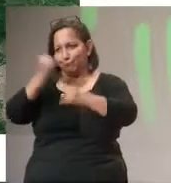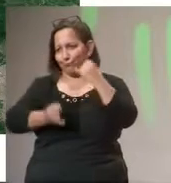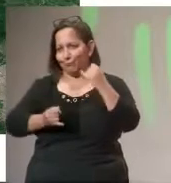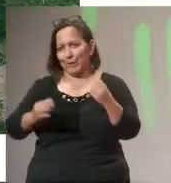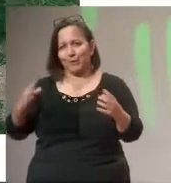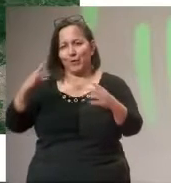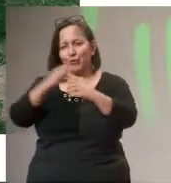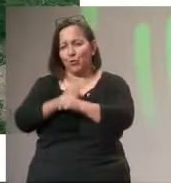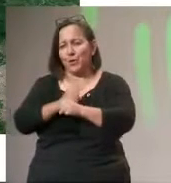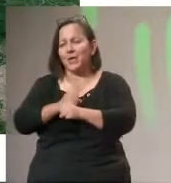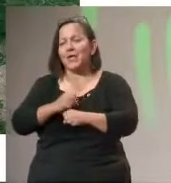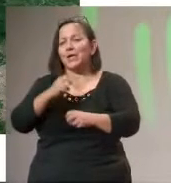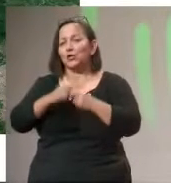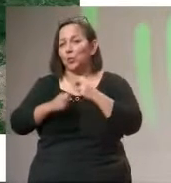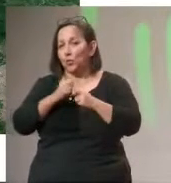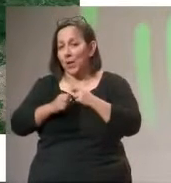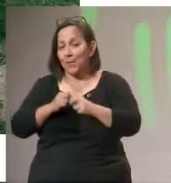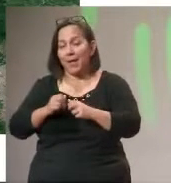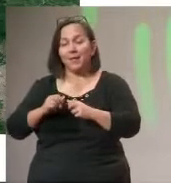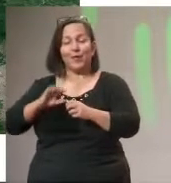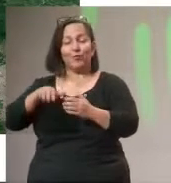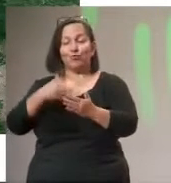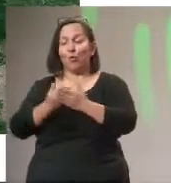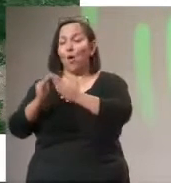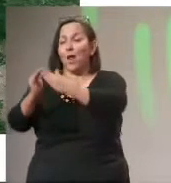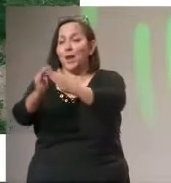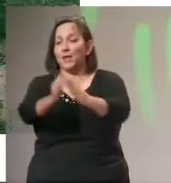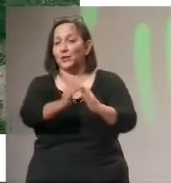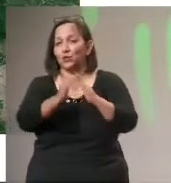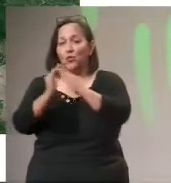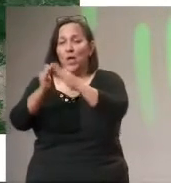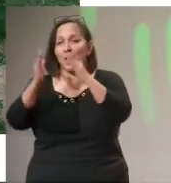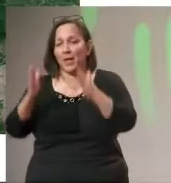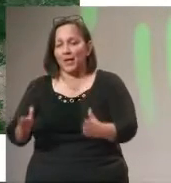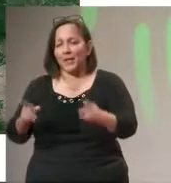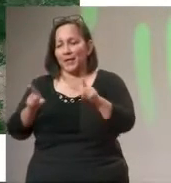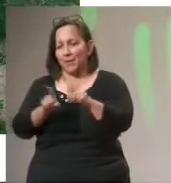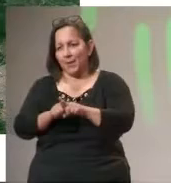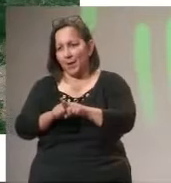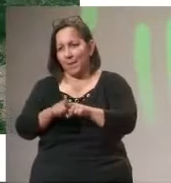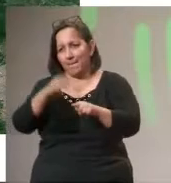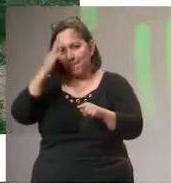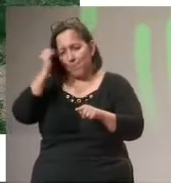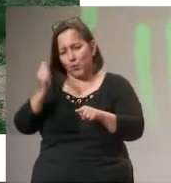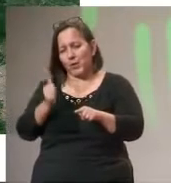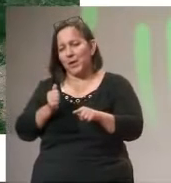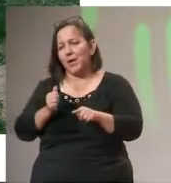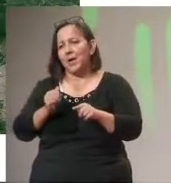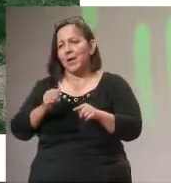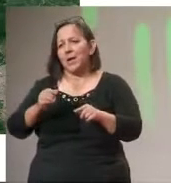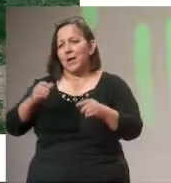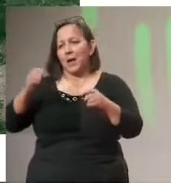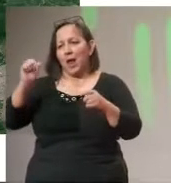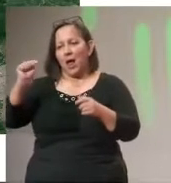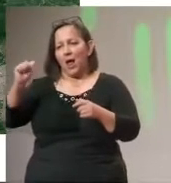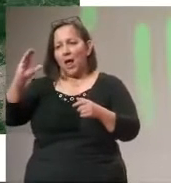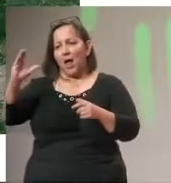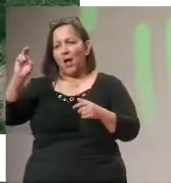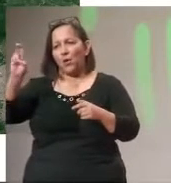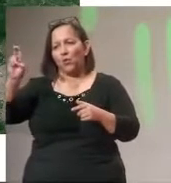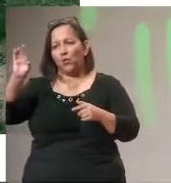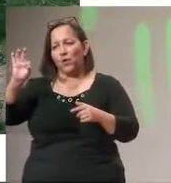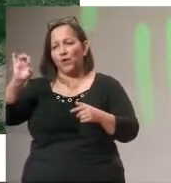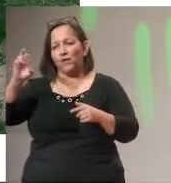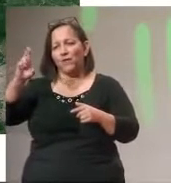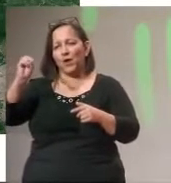es un problema intermunicipal, porque el acuífero Barba toca casi 12 municipalidades distintas. Entonces hay que